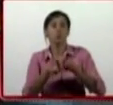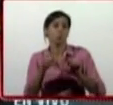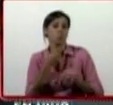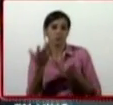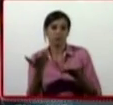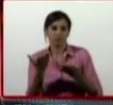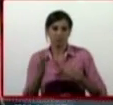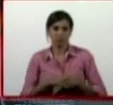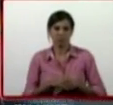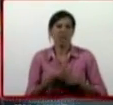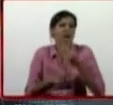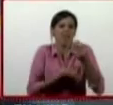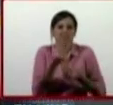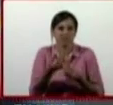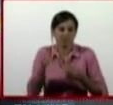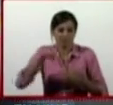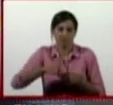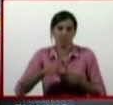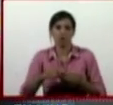¿verdad?, lo que hacen es